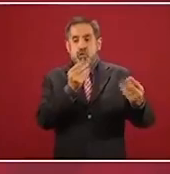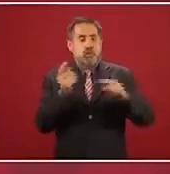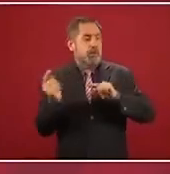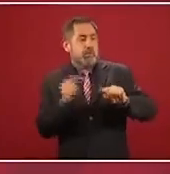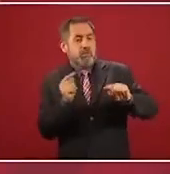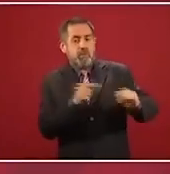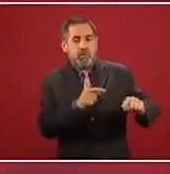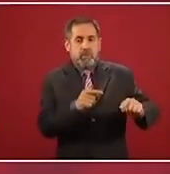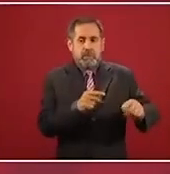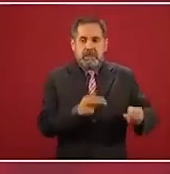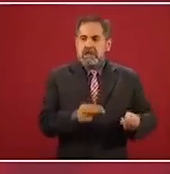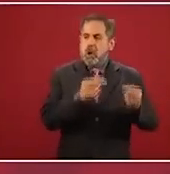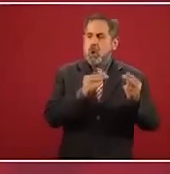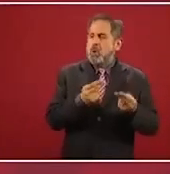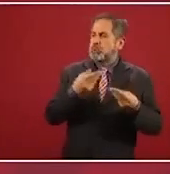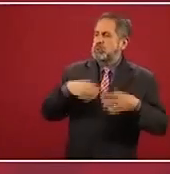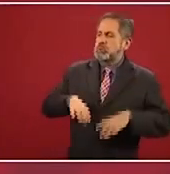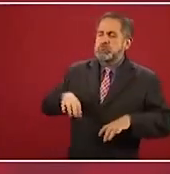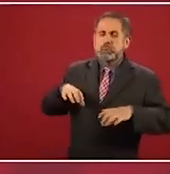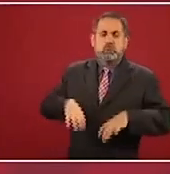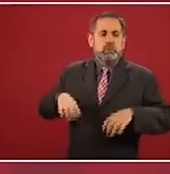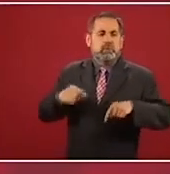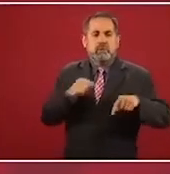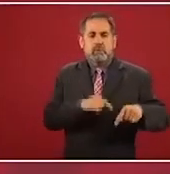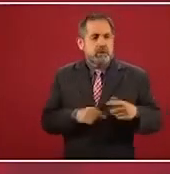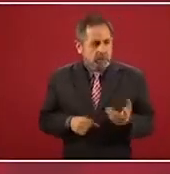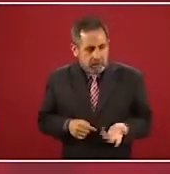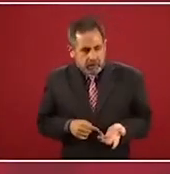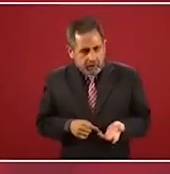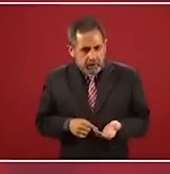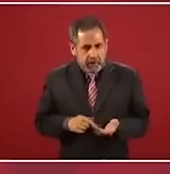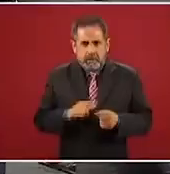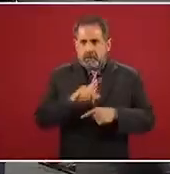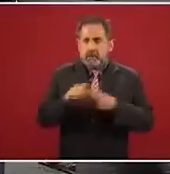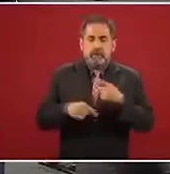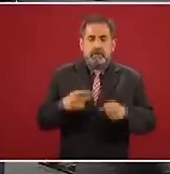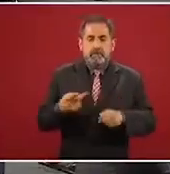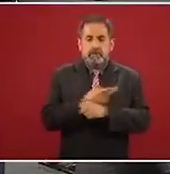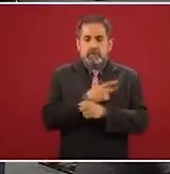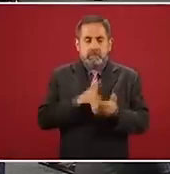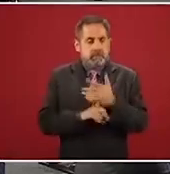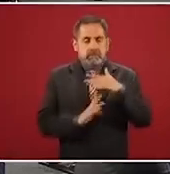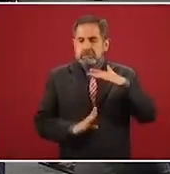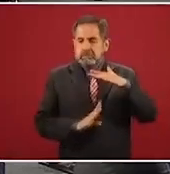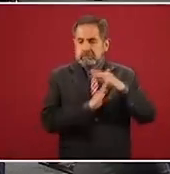hubo mercado, pero llegó el momento que se estancó,